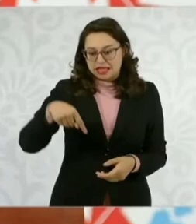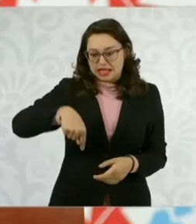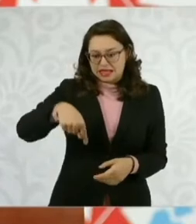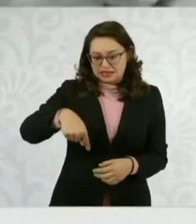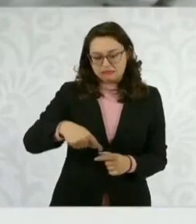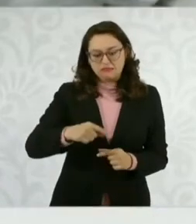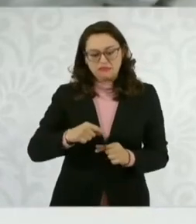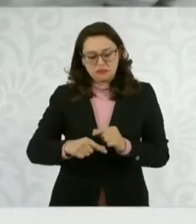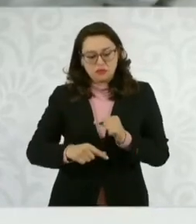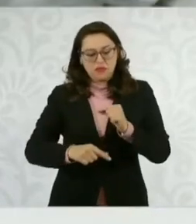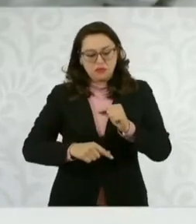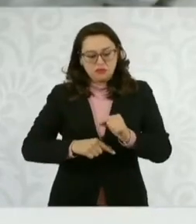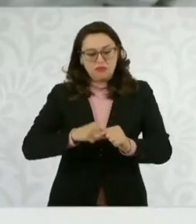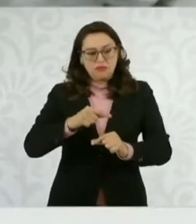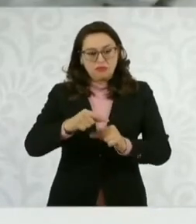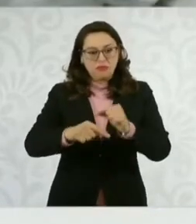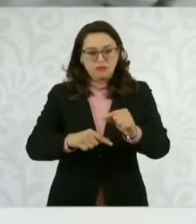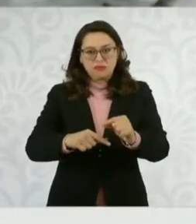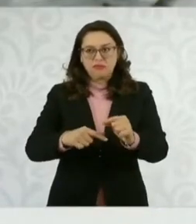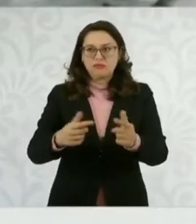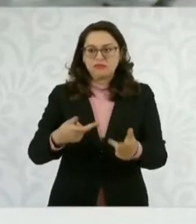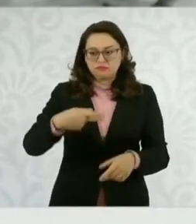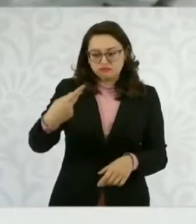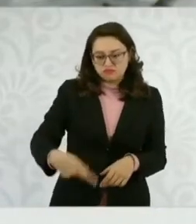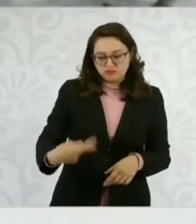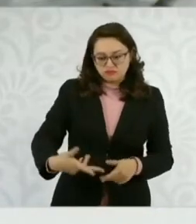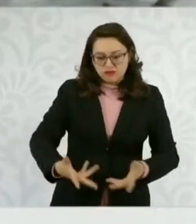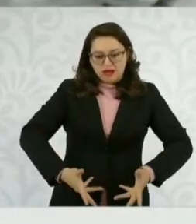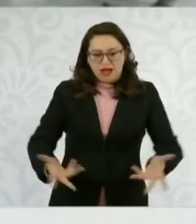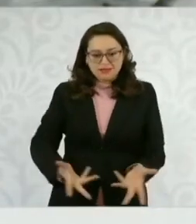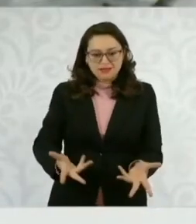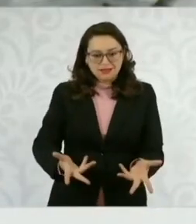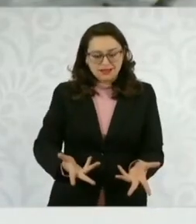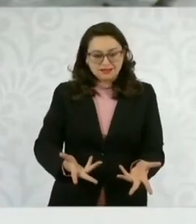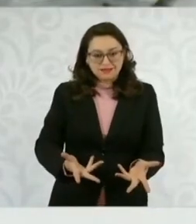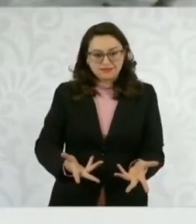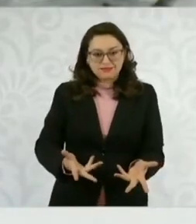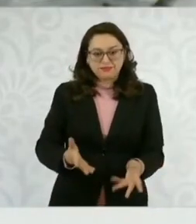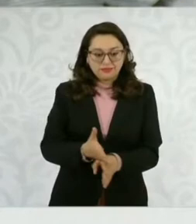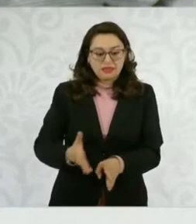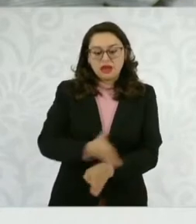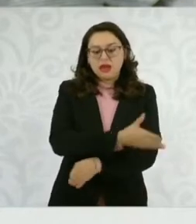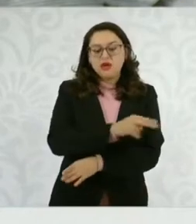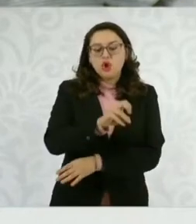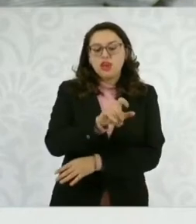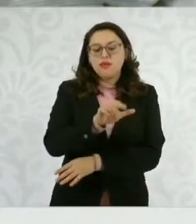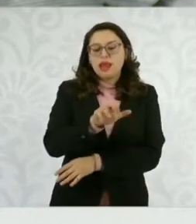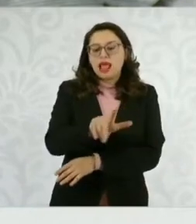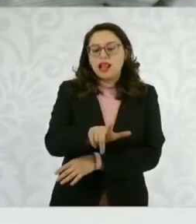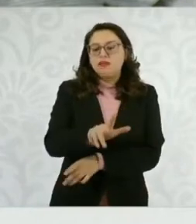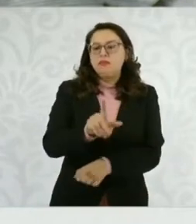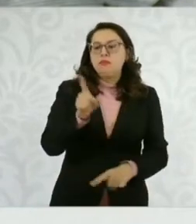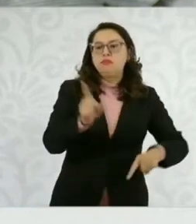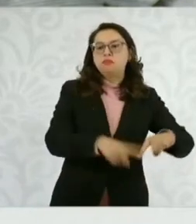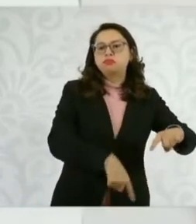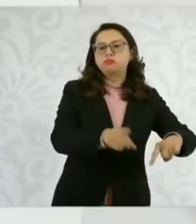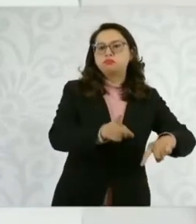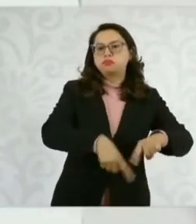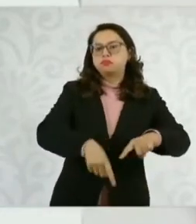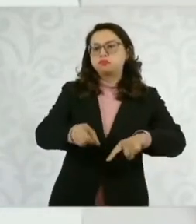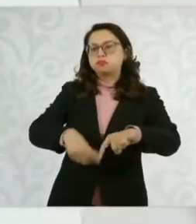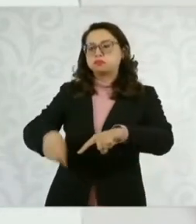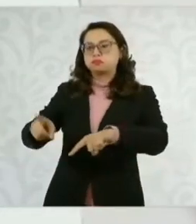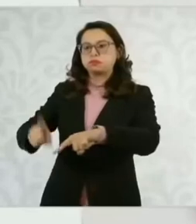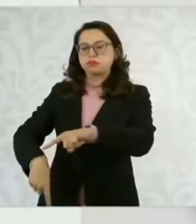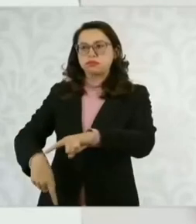bienes que dejaron de producirse en México en todo el periodo neoliberal y